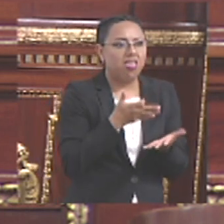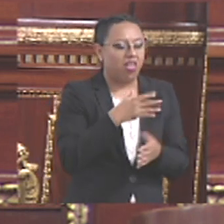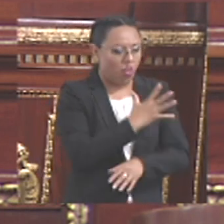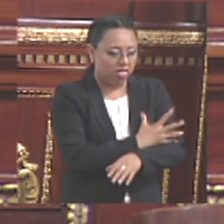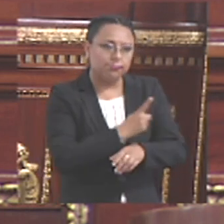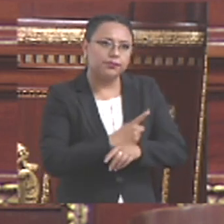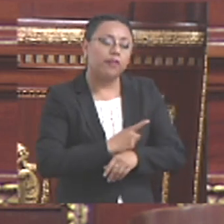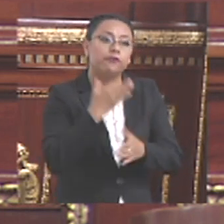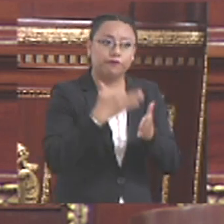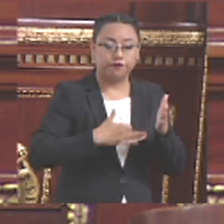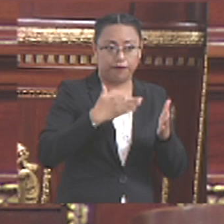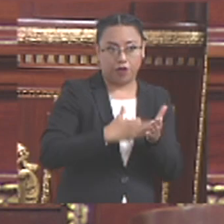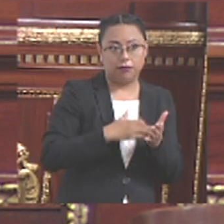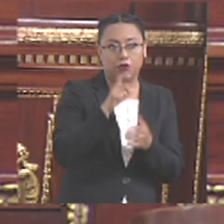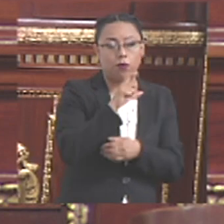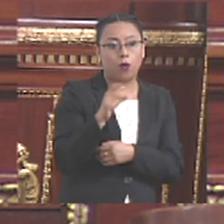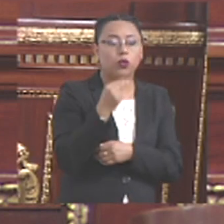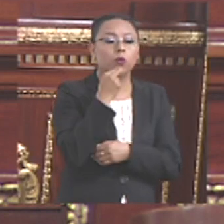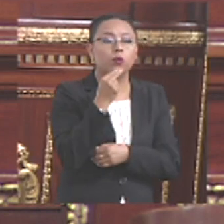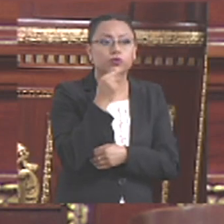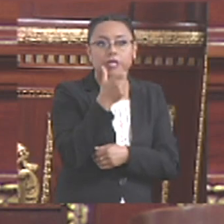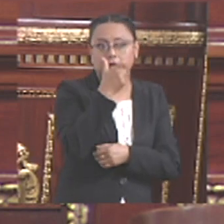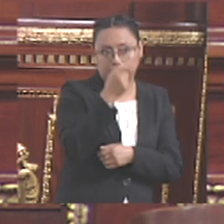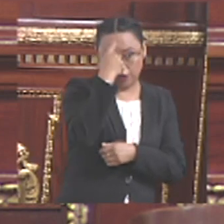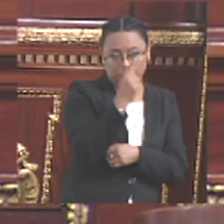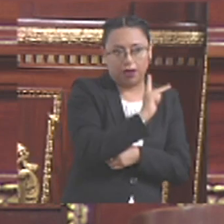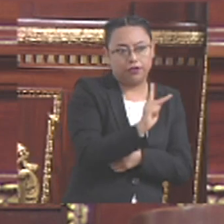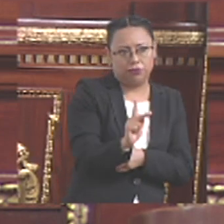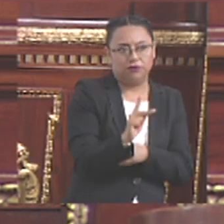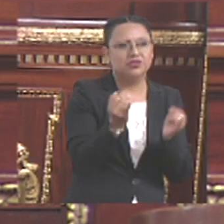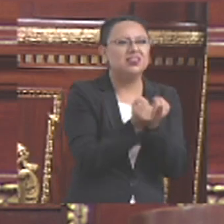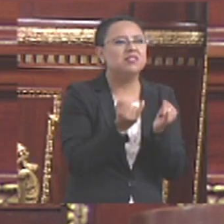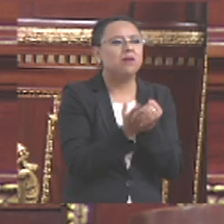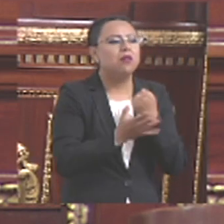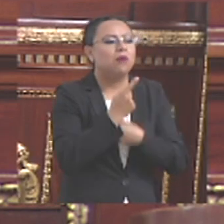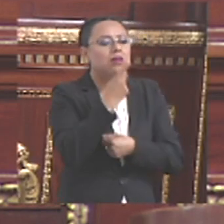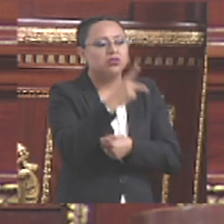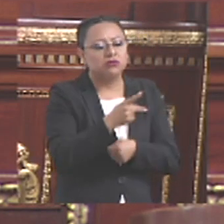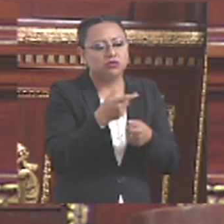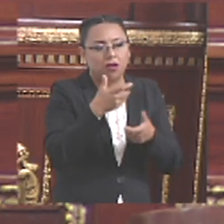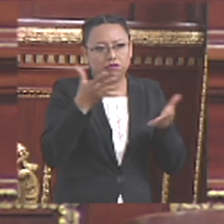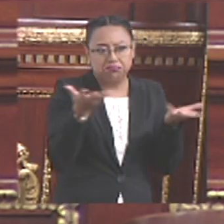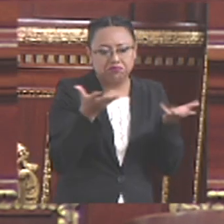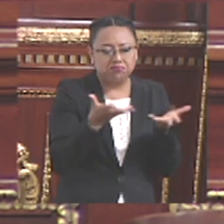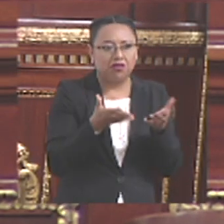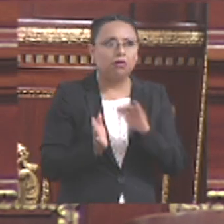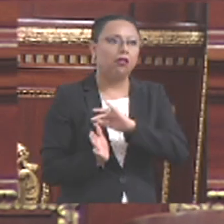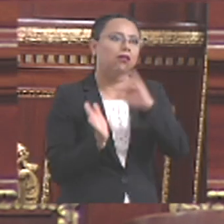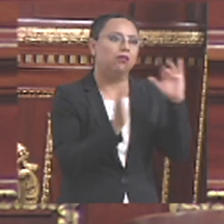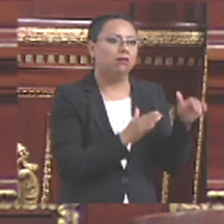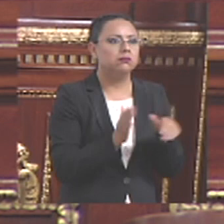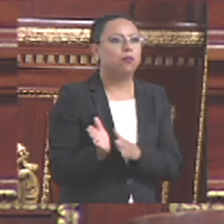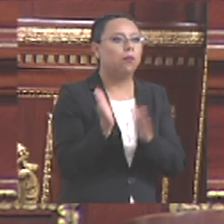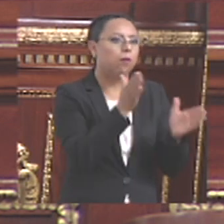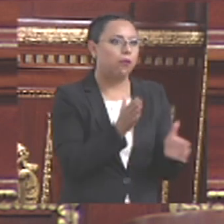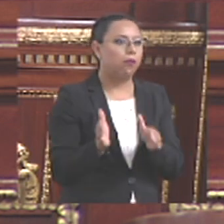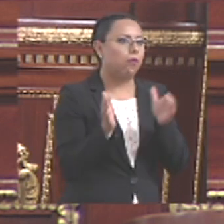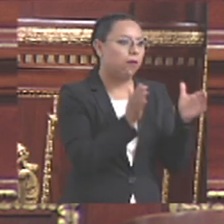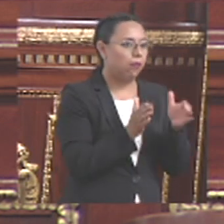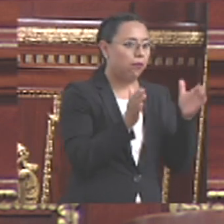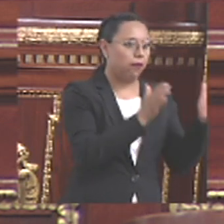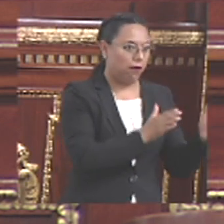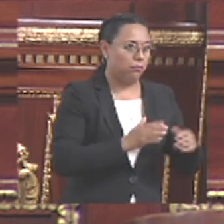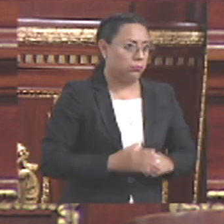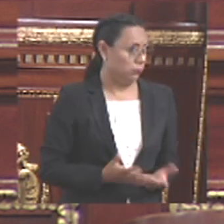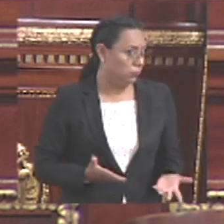el ejercicio de los recursos públicos y la negligencia en sus acciones. ¿Por qué el miedo a la transparencia? ¿Por qué